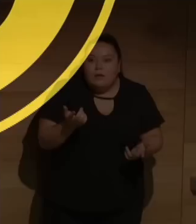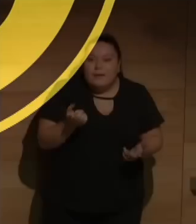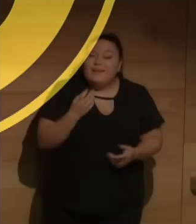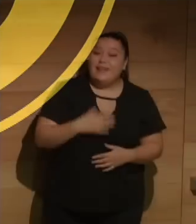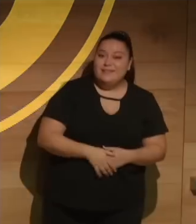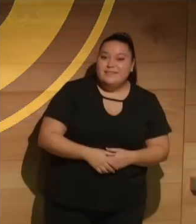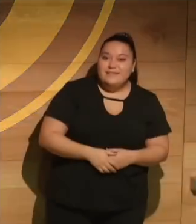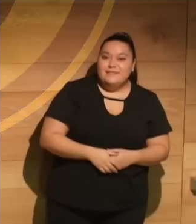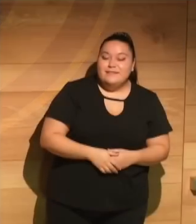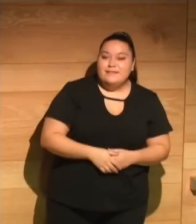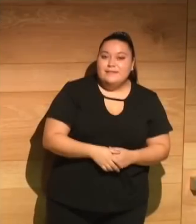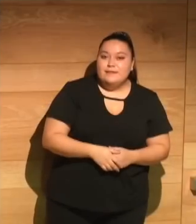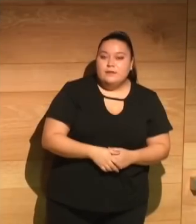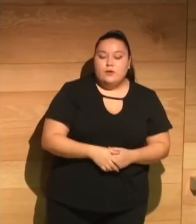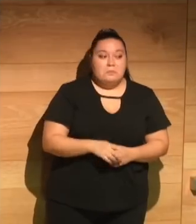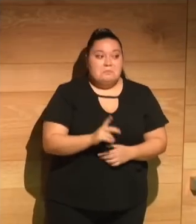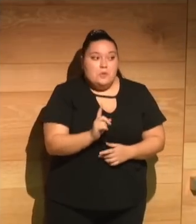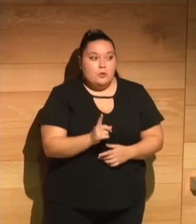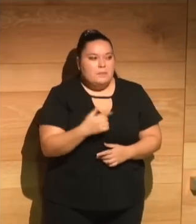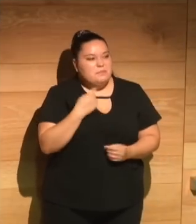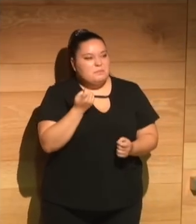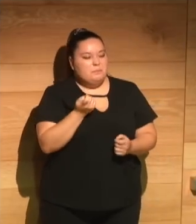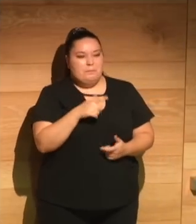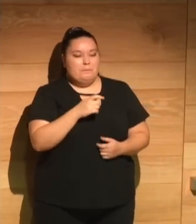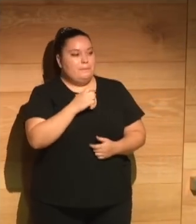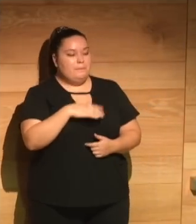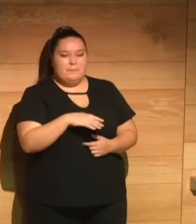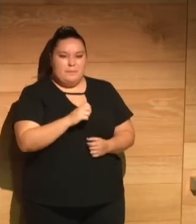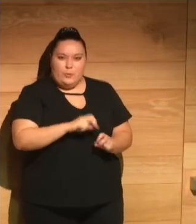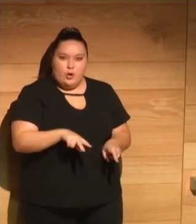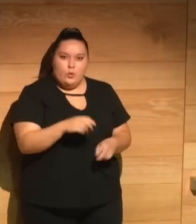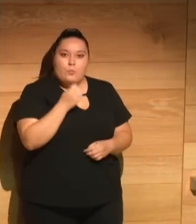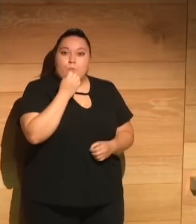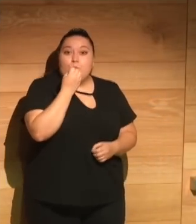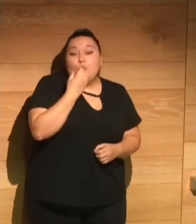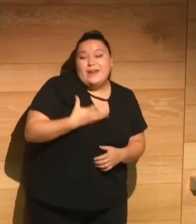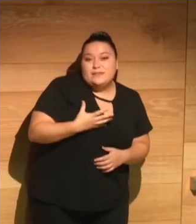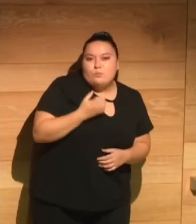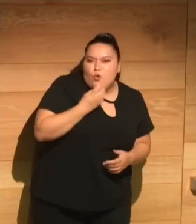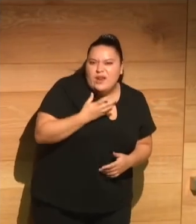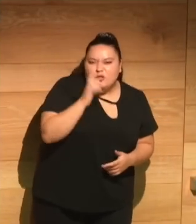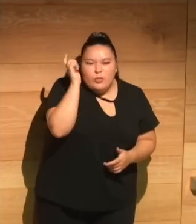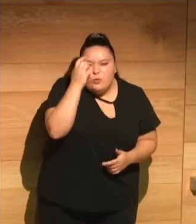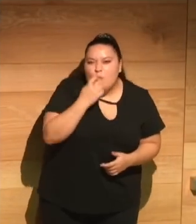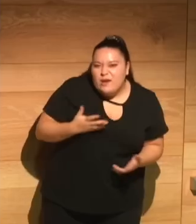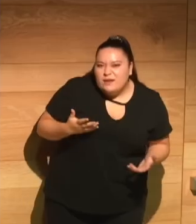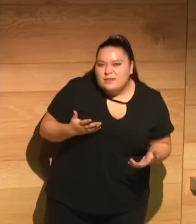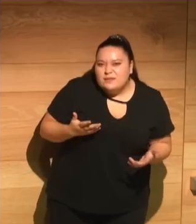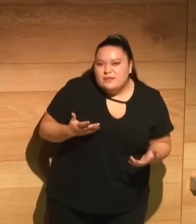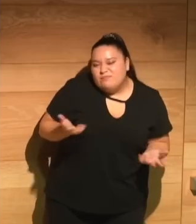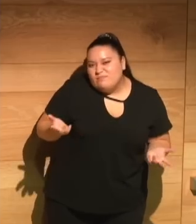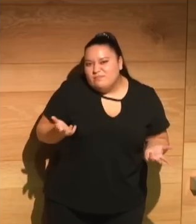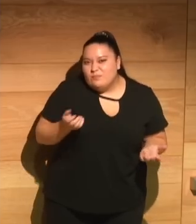¿qué tal? Bueno, pues No. a mí me parece peor buenas. Buenas, ¿por Buenas. qué? O sea, el concepto buenas. Pero no te mojas No, ahí.